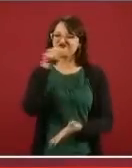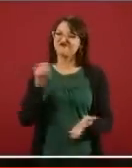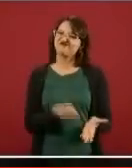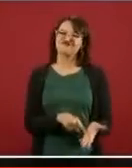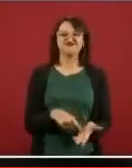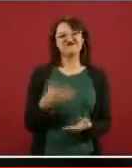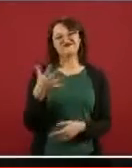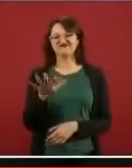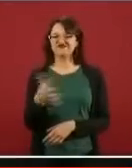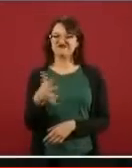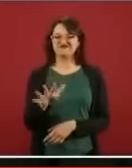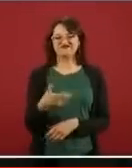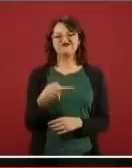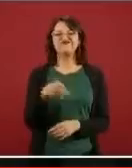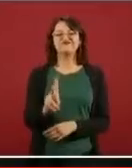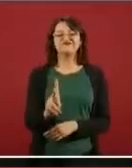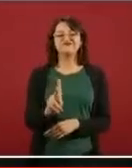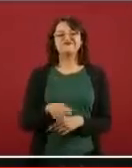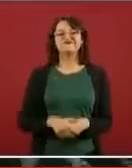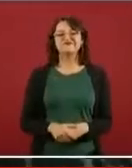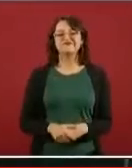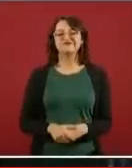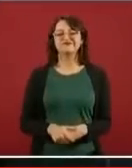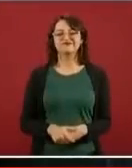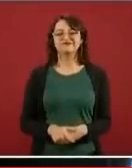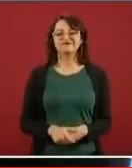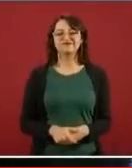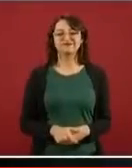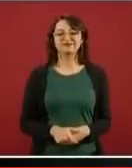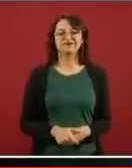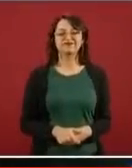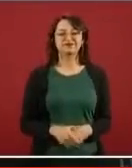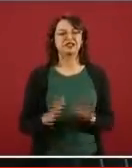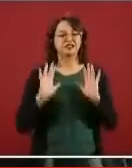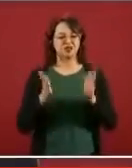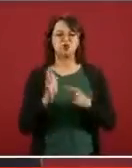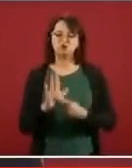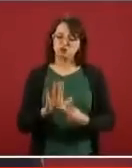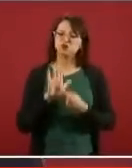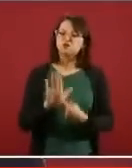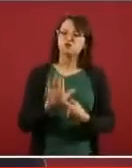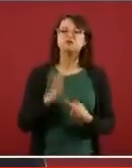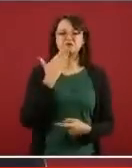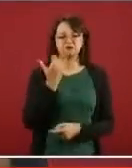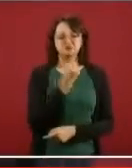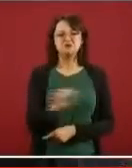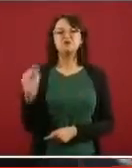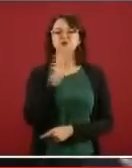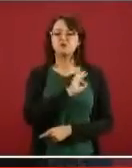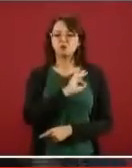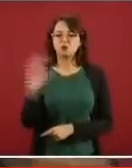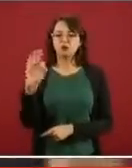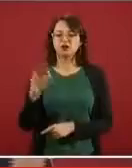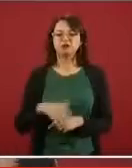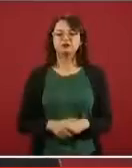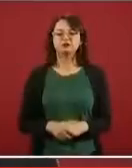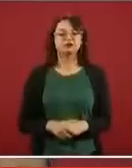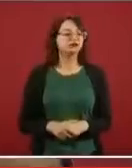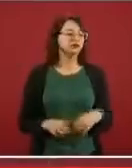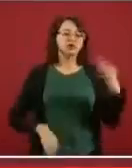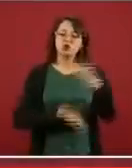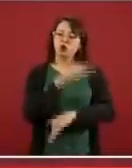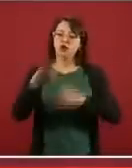esté pero él ya demostró que puede sí entonces me van a ayudar